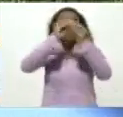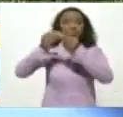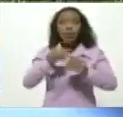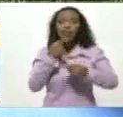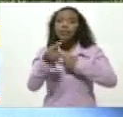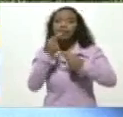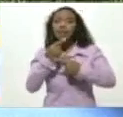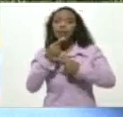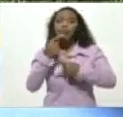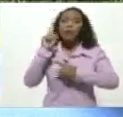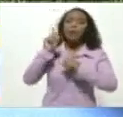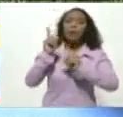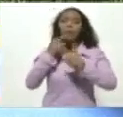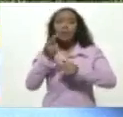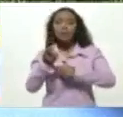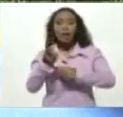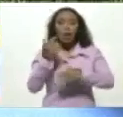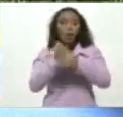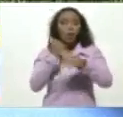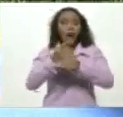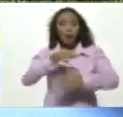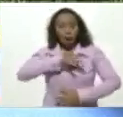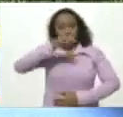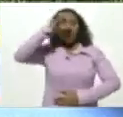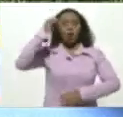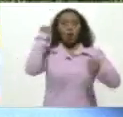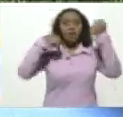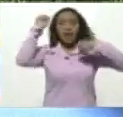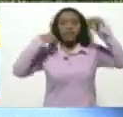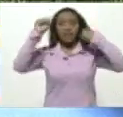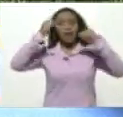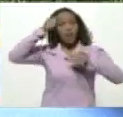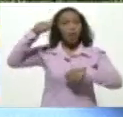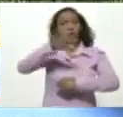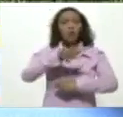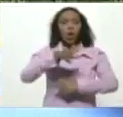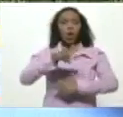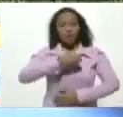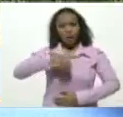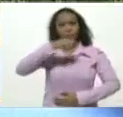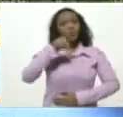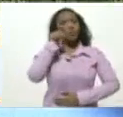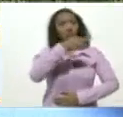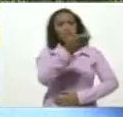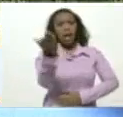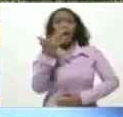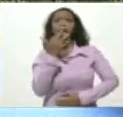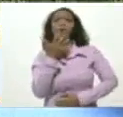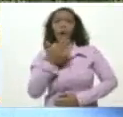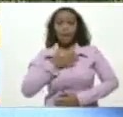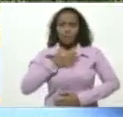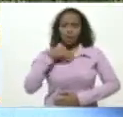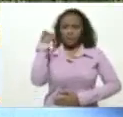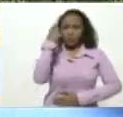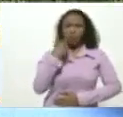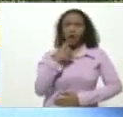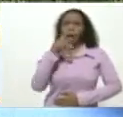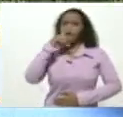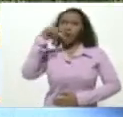nuevo. Un espíritu rebelde del pueblo. El espíritu, si ustedes me preguntan, Maduro,